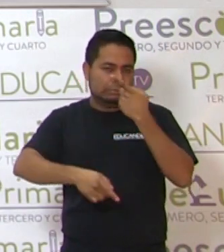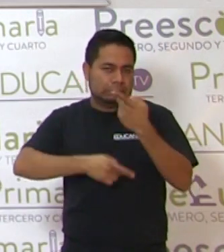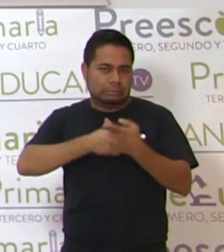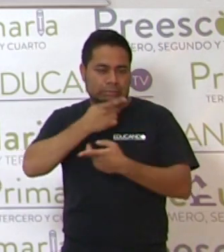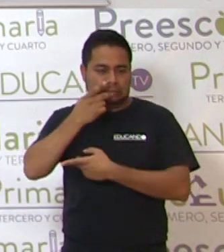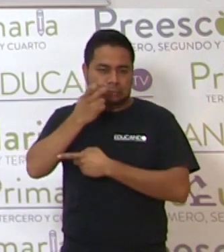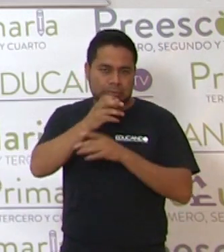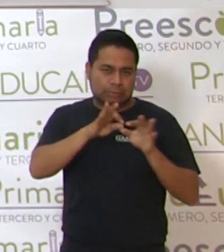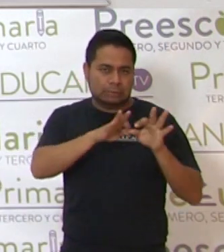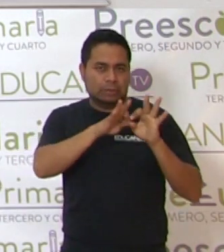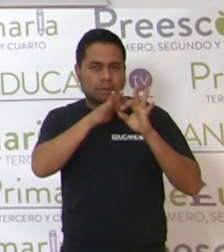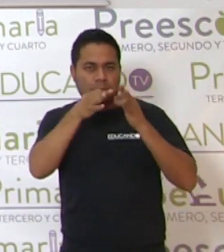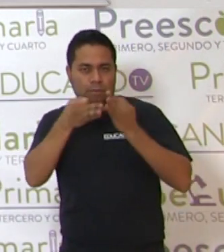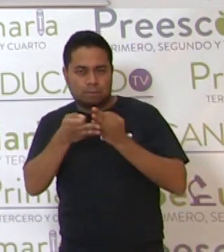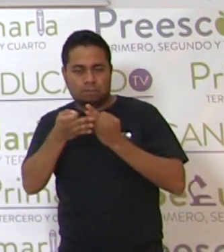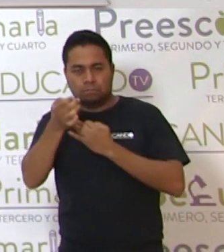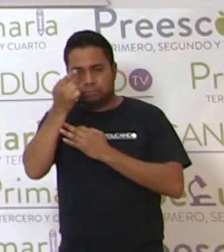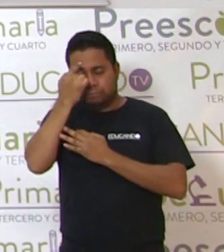forma de que los